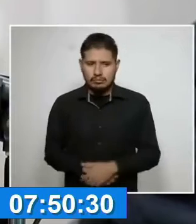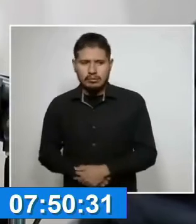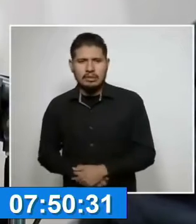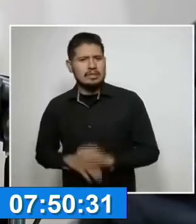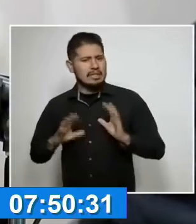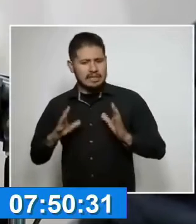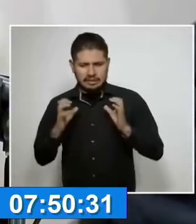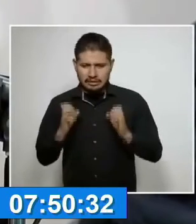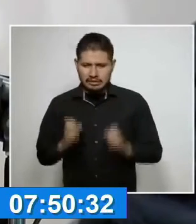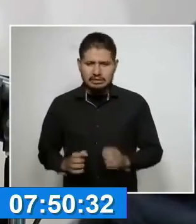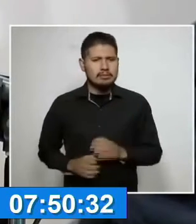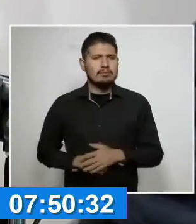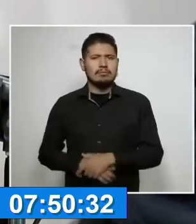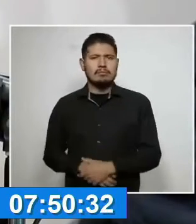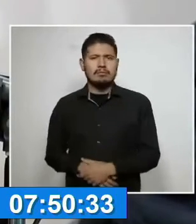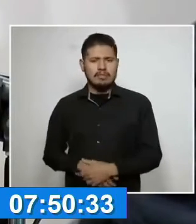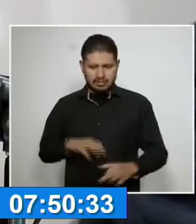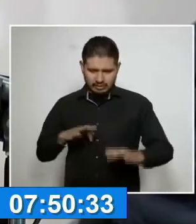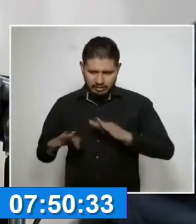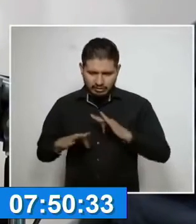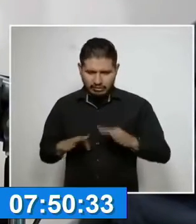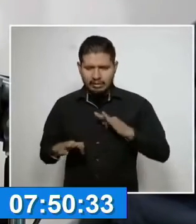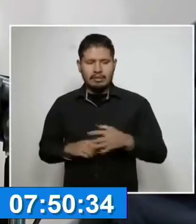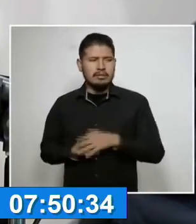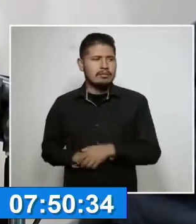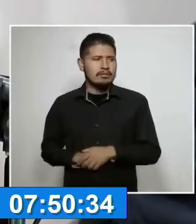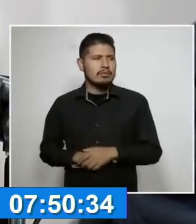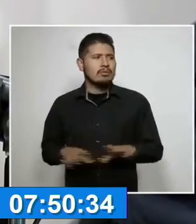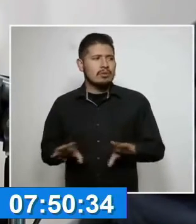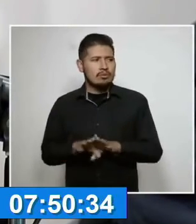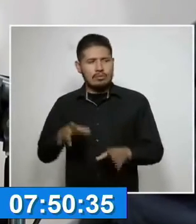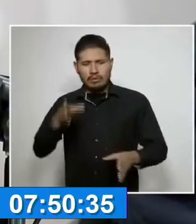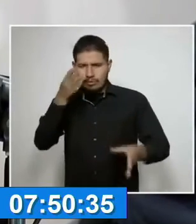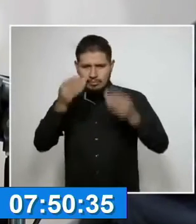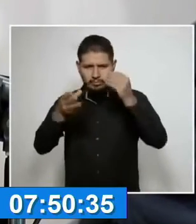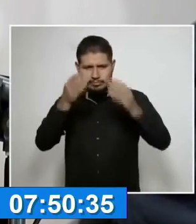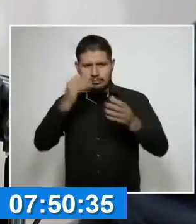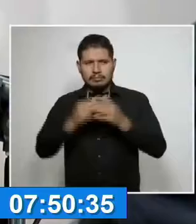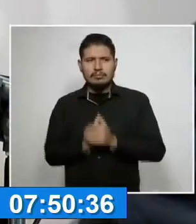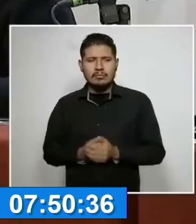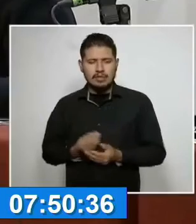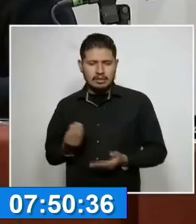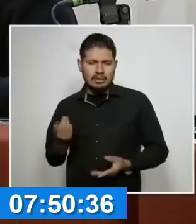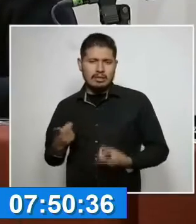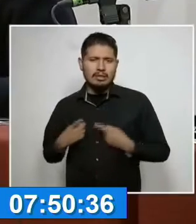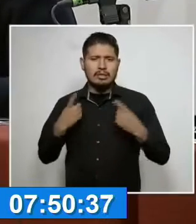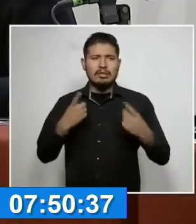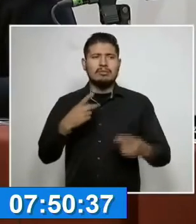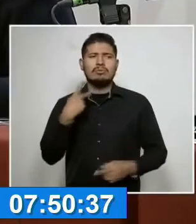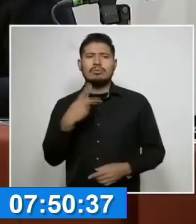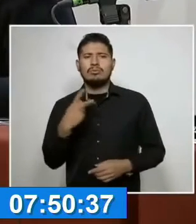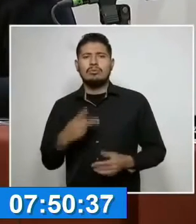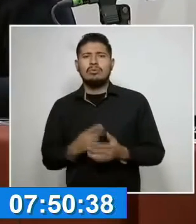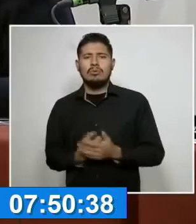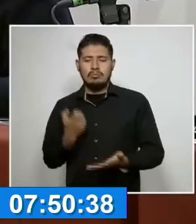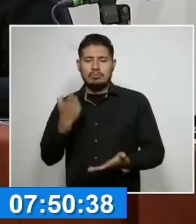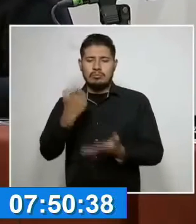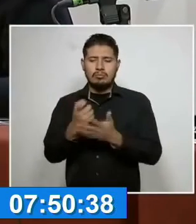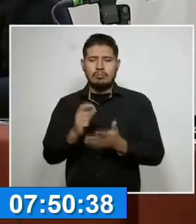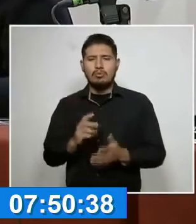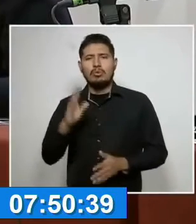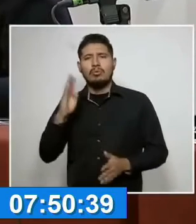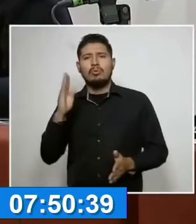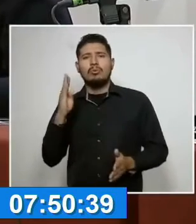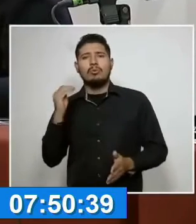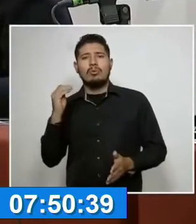Ya están trabajando como aprendices y reciben el equivalente a un salario mínimo,